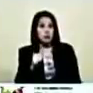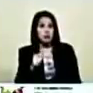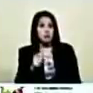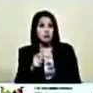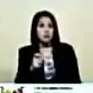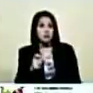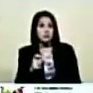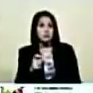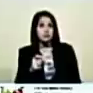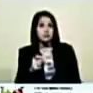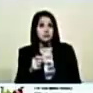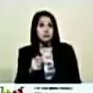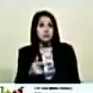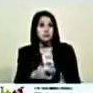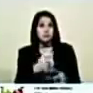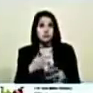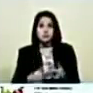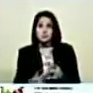Entonces,